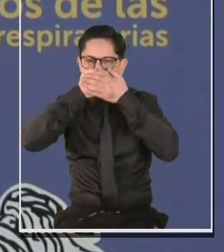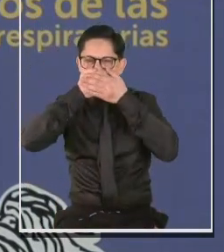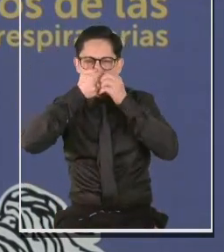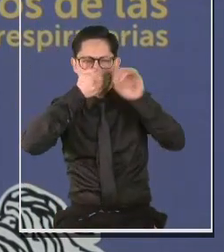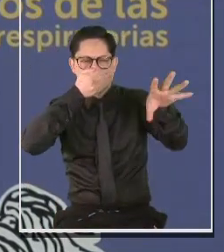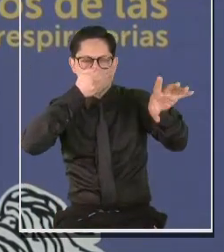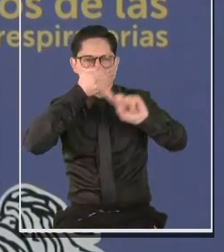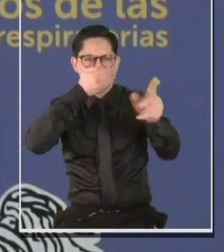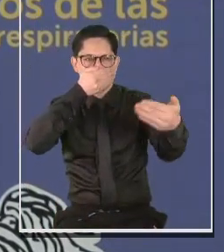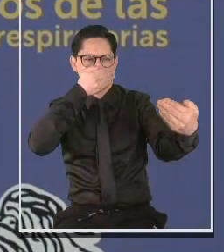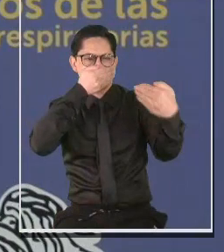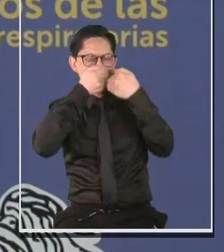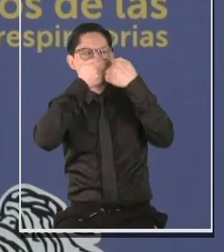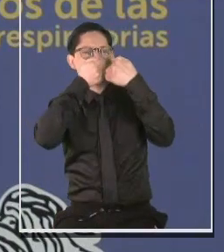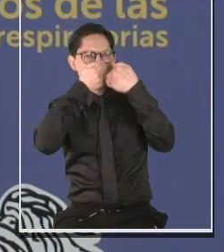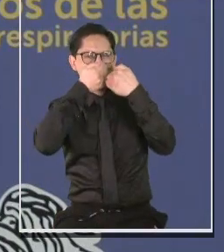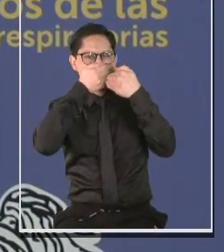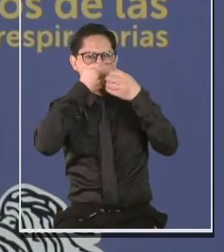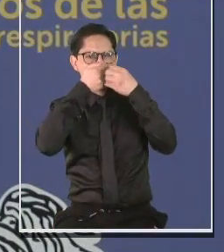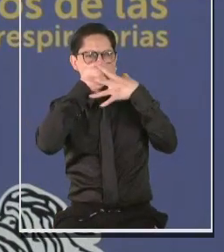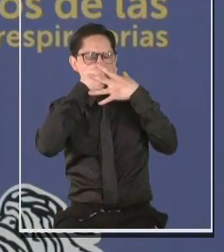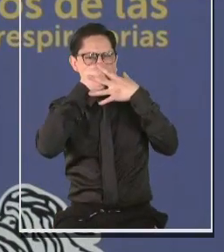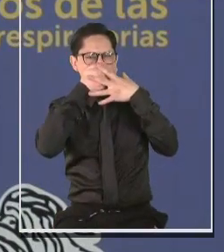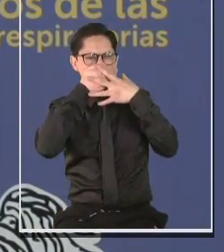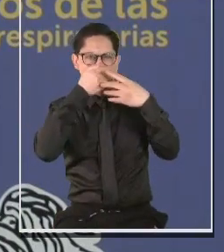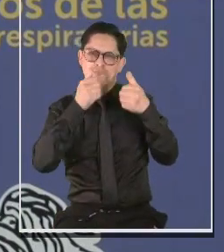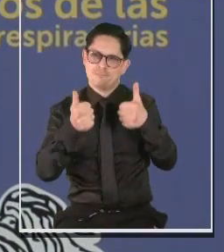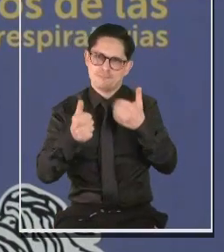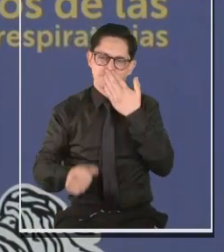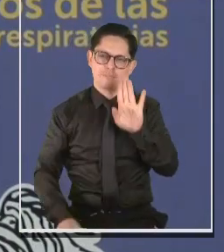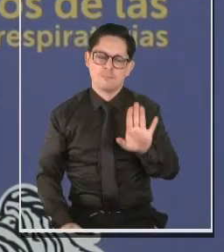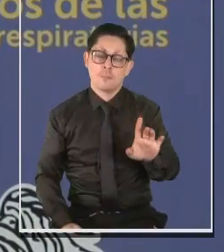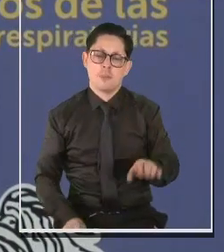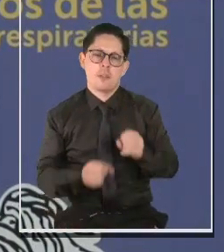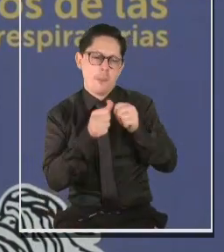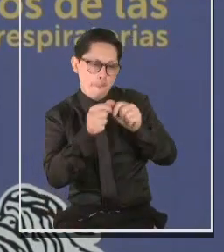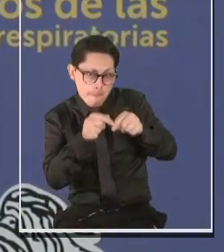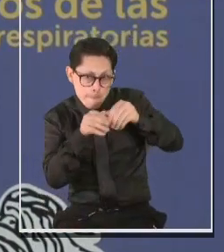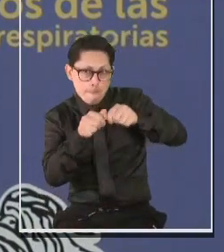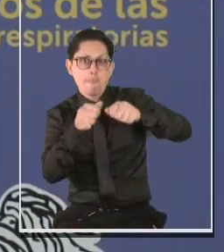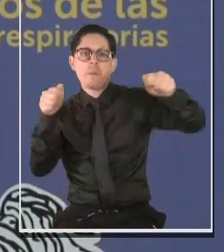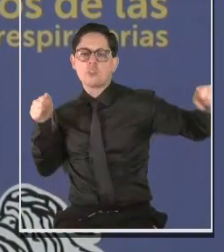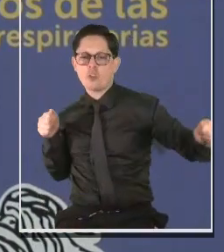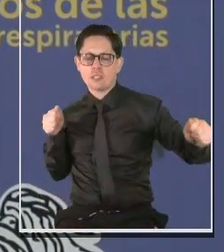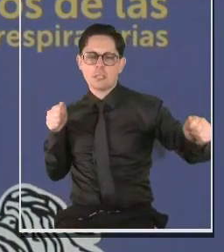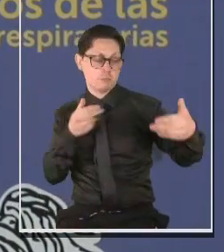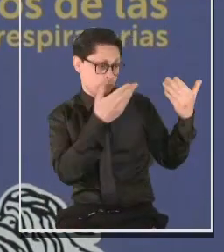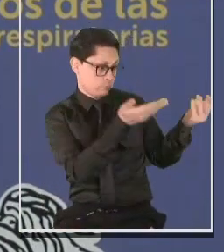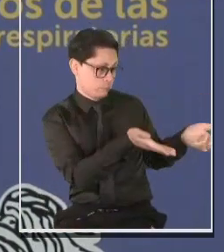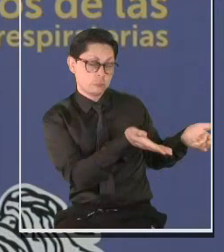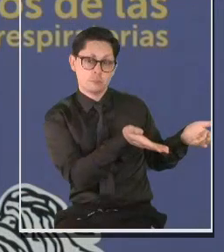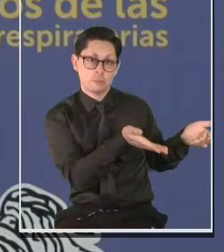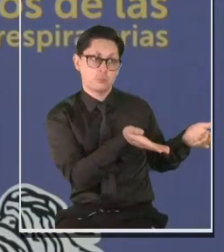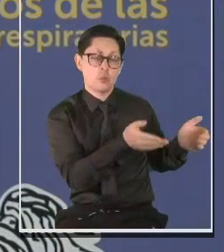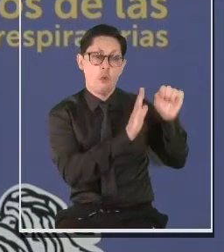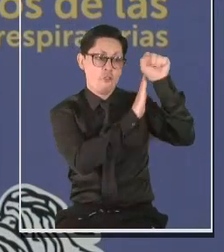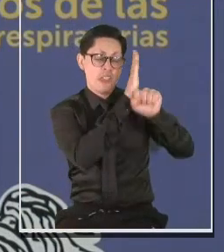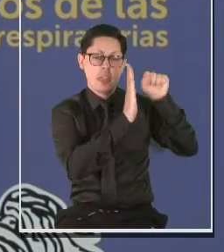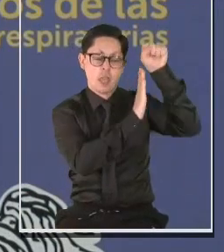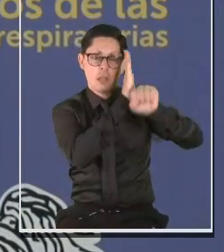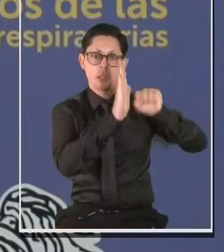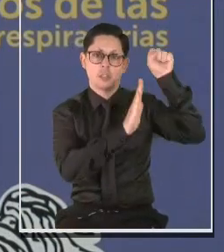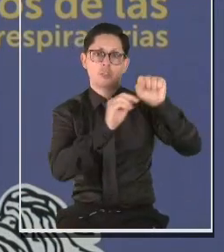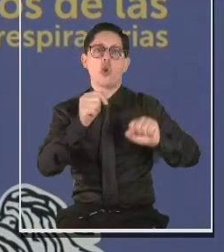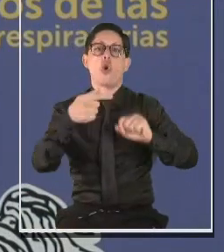salten metros de distancia por eso queremos dejarlos ahora con un video